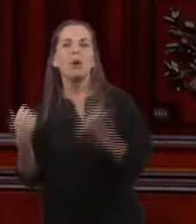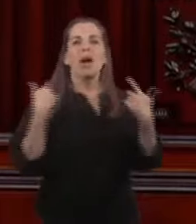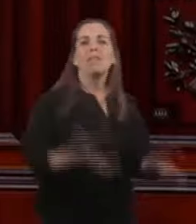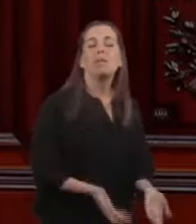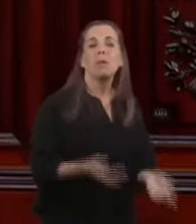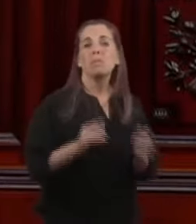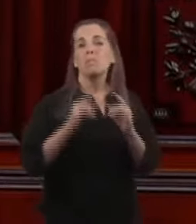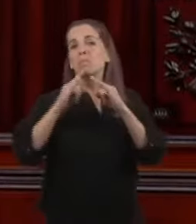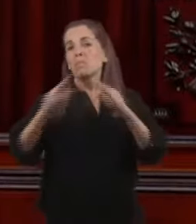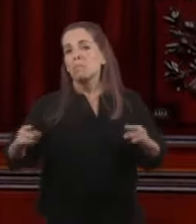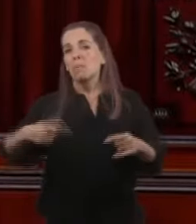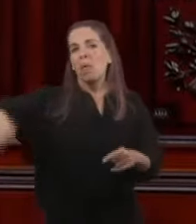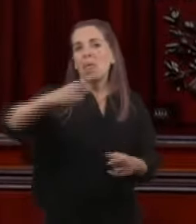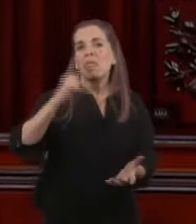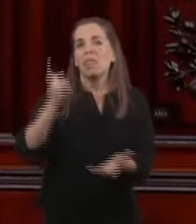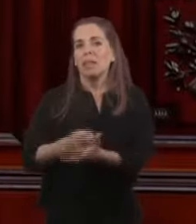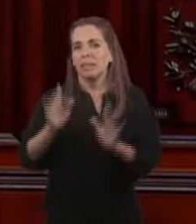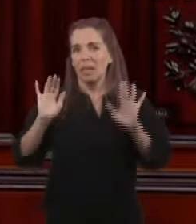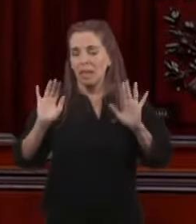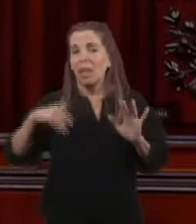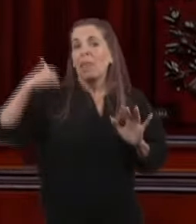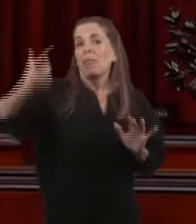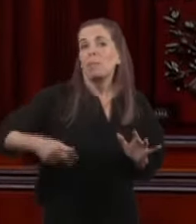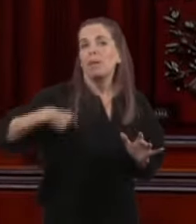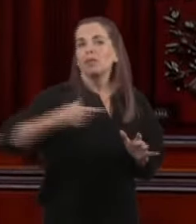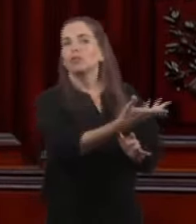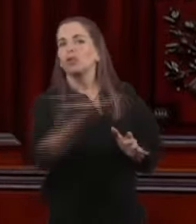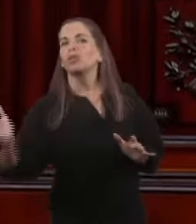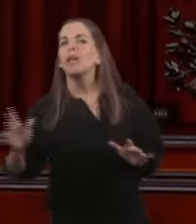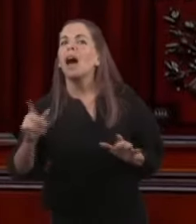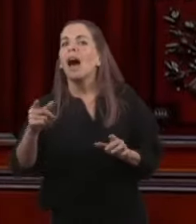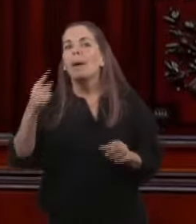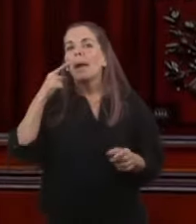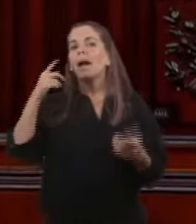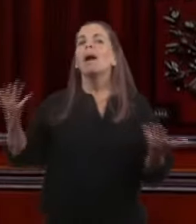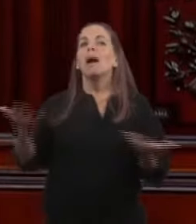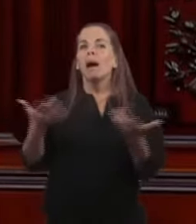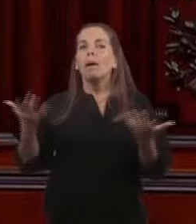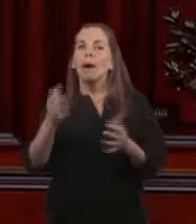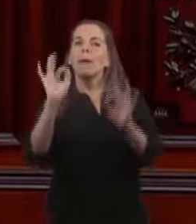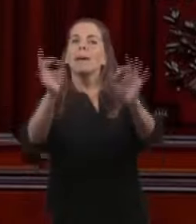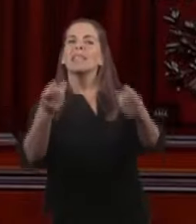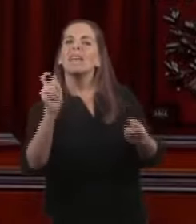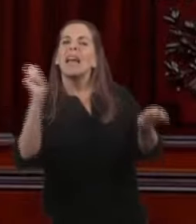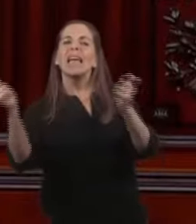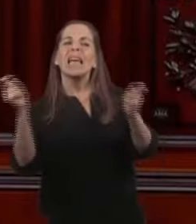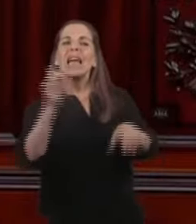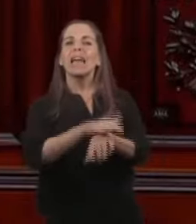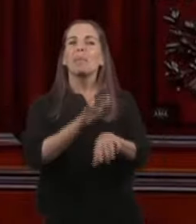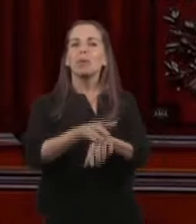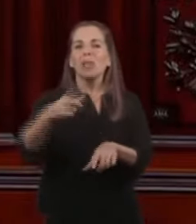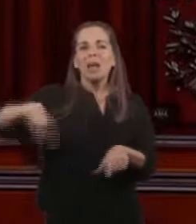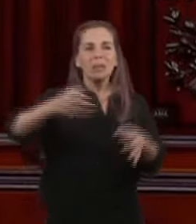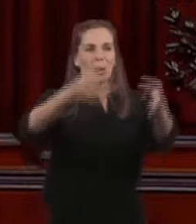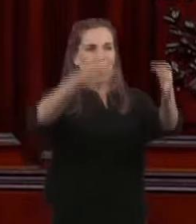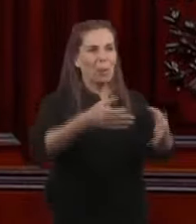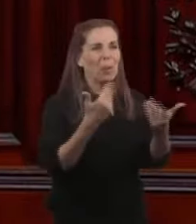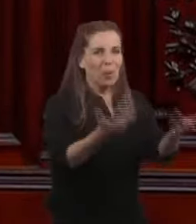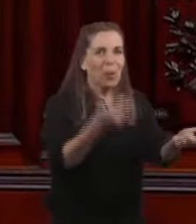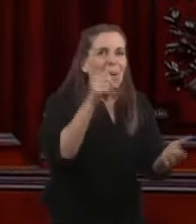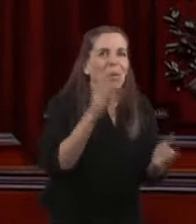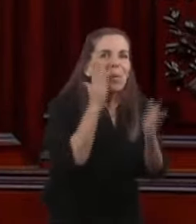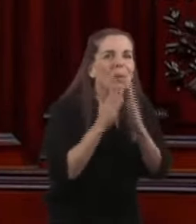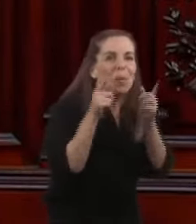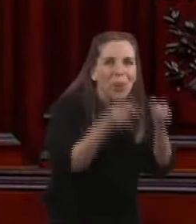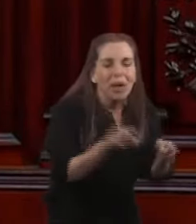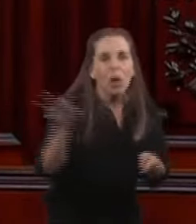suya luego será la ciudadanía quien lo coloque en la avenida de los justos o en la esquina de las ratas miserables que apostaron contra el país